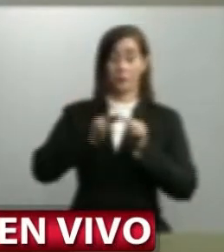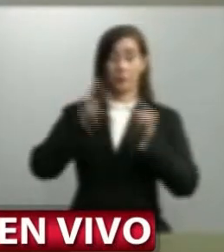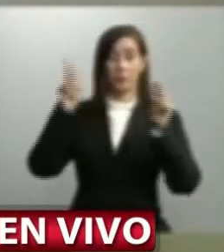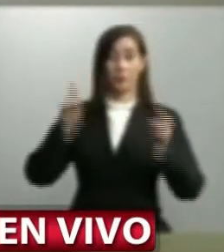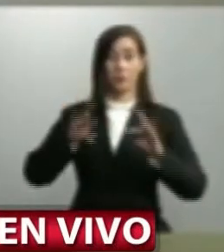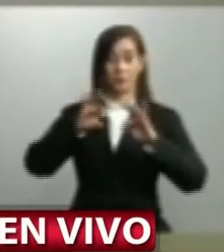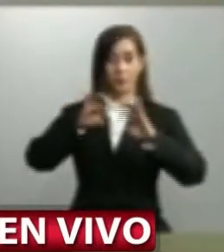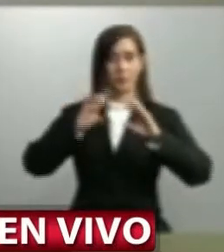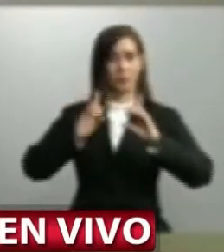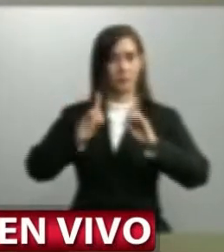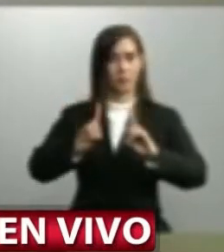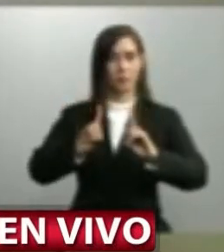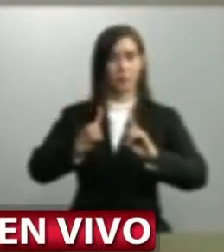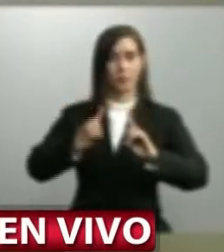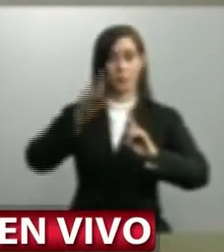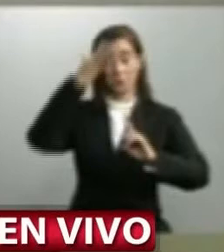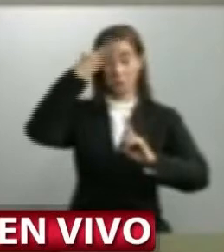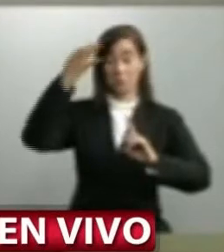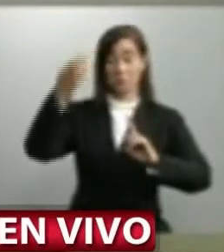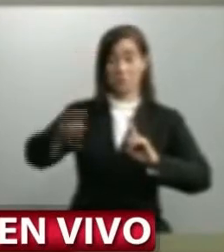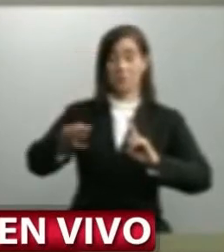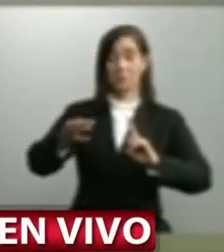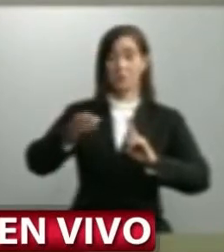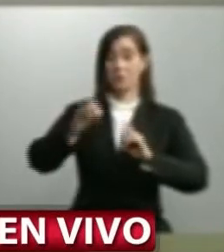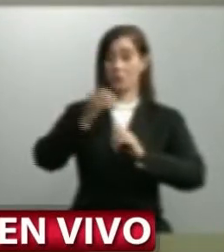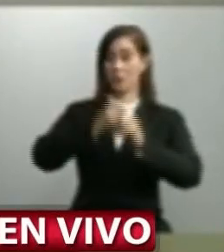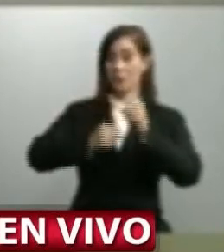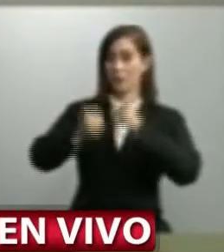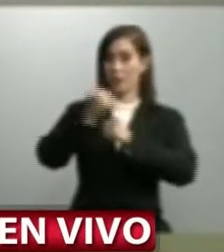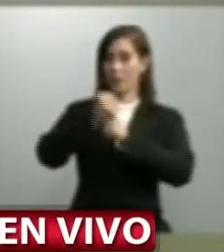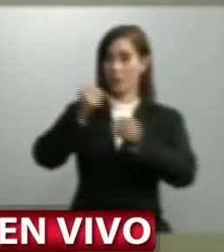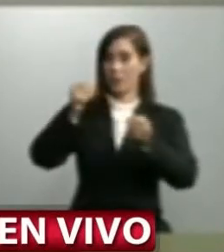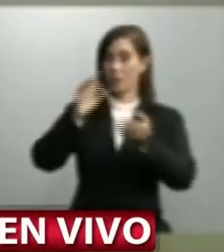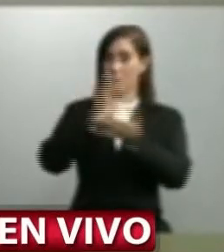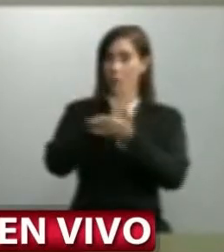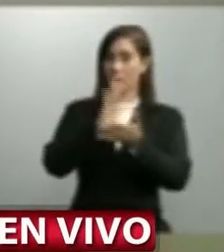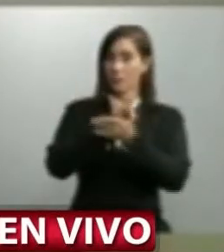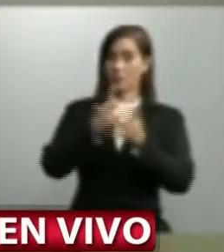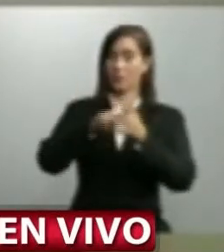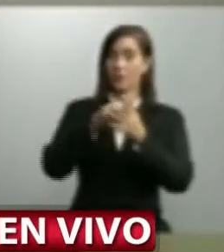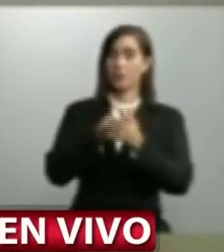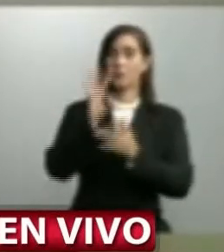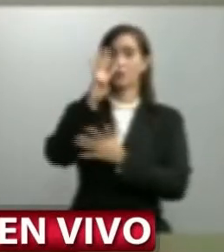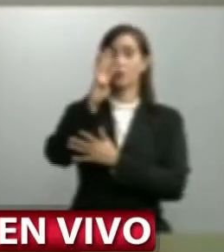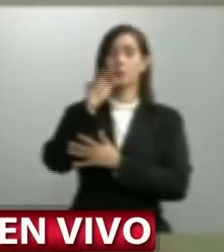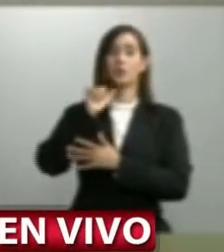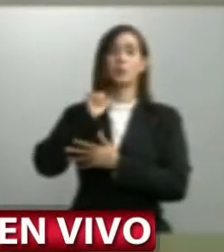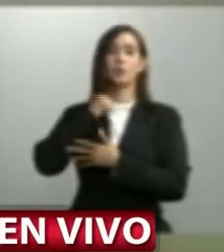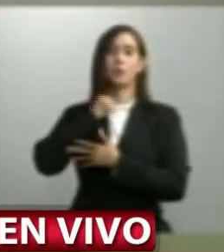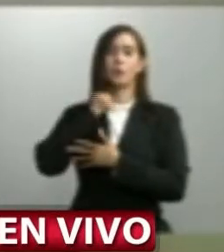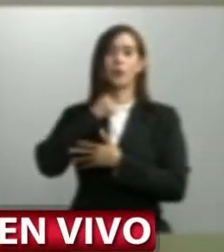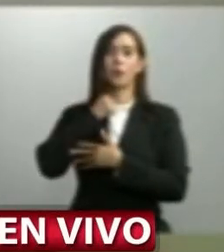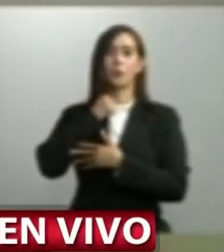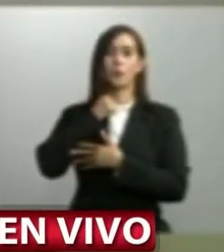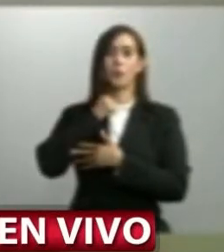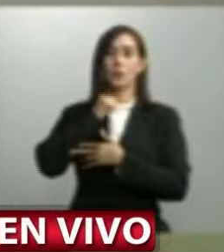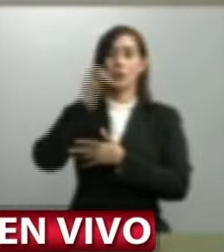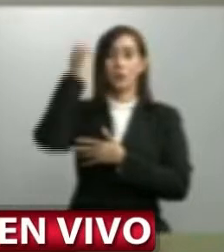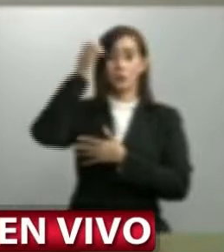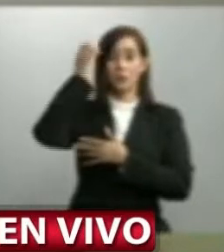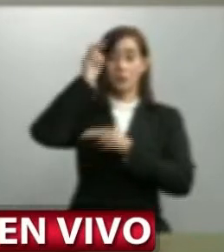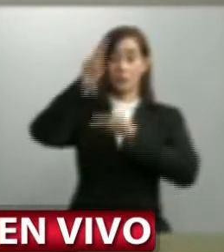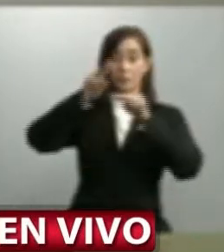año escolar inicie el 24 de agosto y las pruebas nacionales se suspendieron hasta